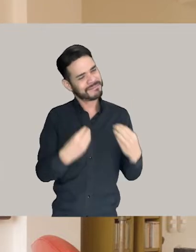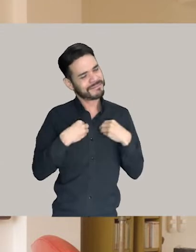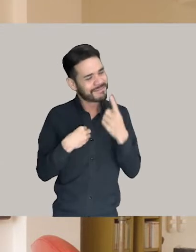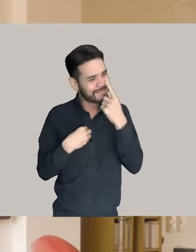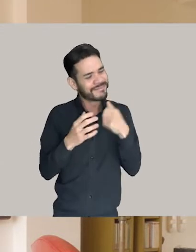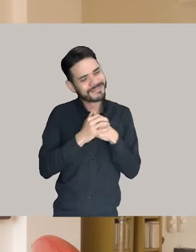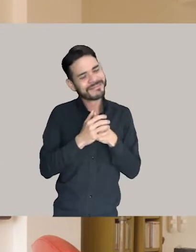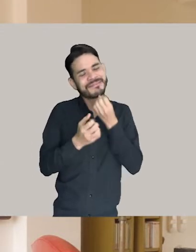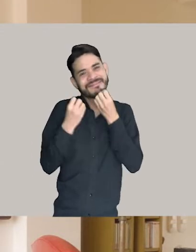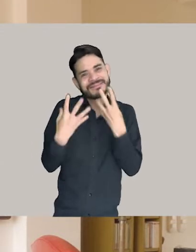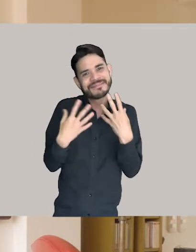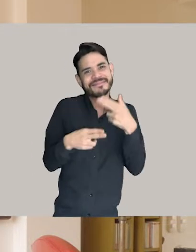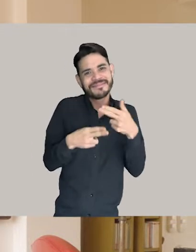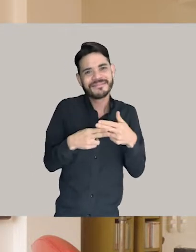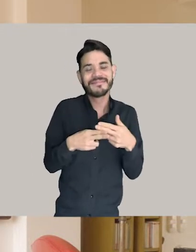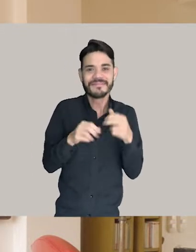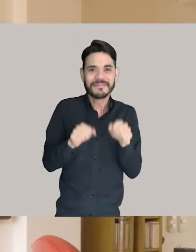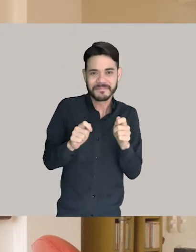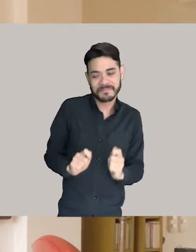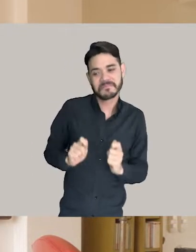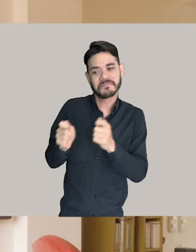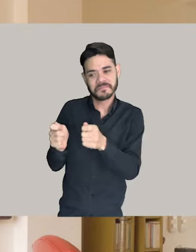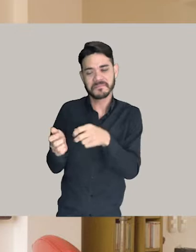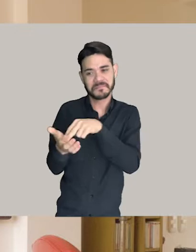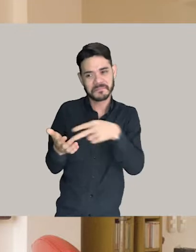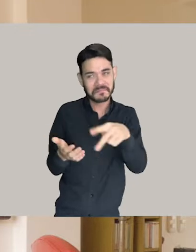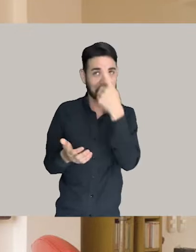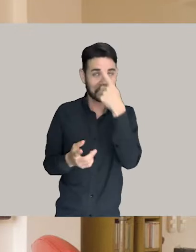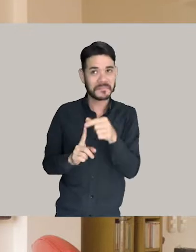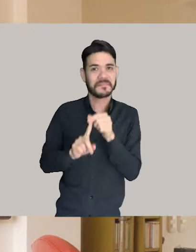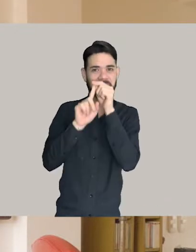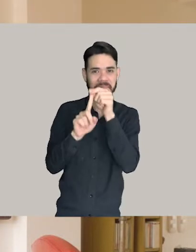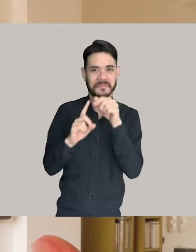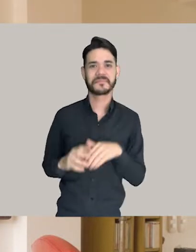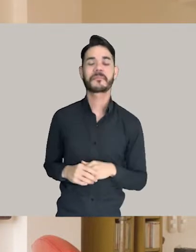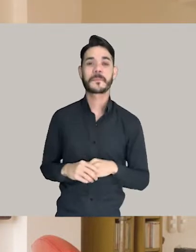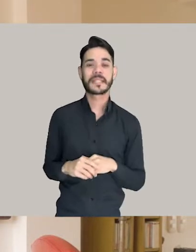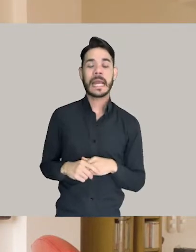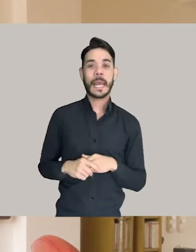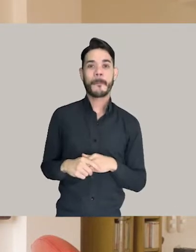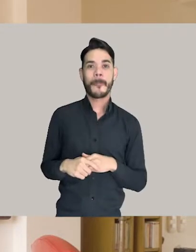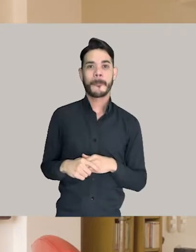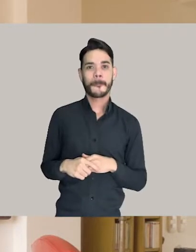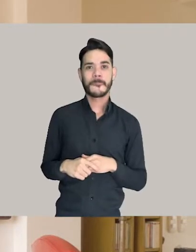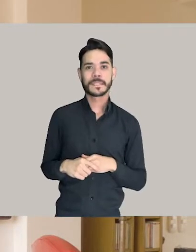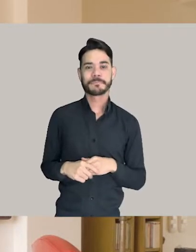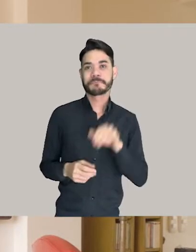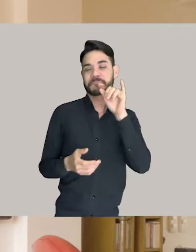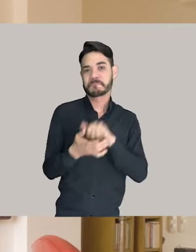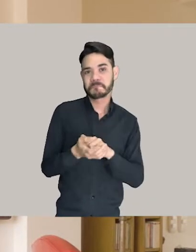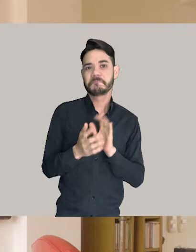para ponerle a unos personajes que iban a ser especiales. Esos son básicamente